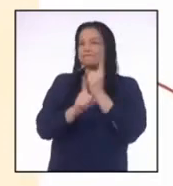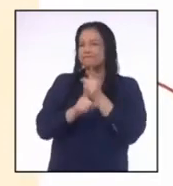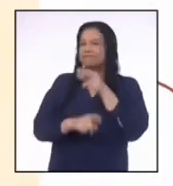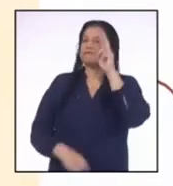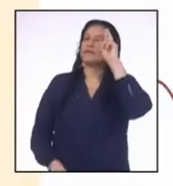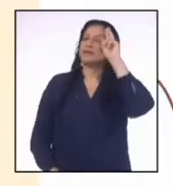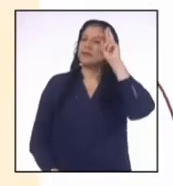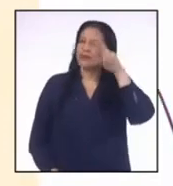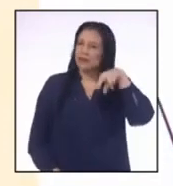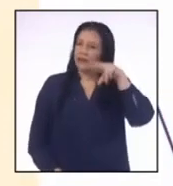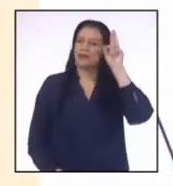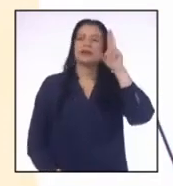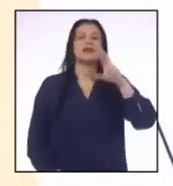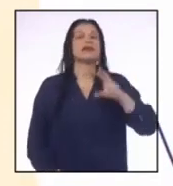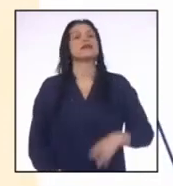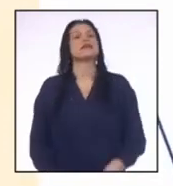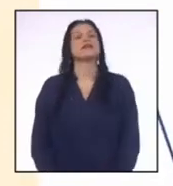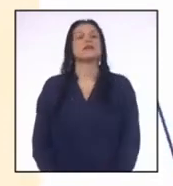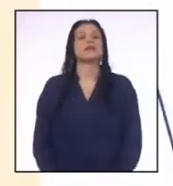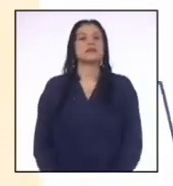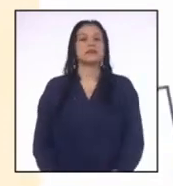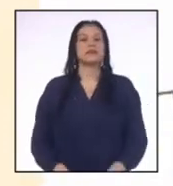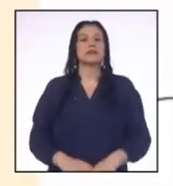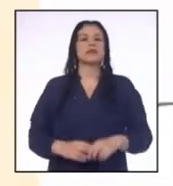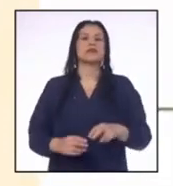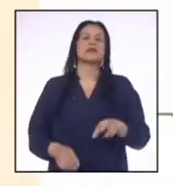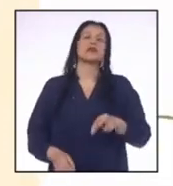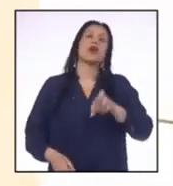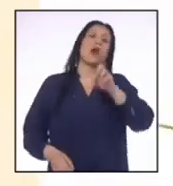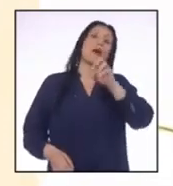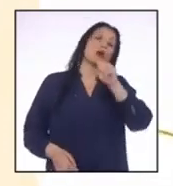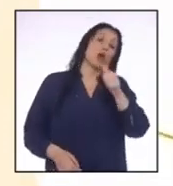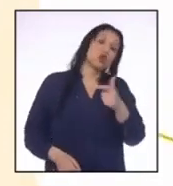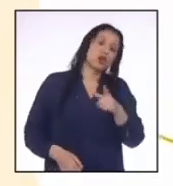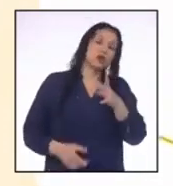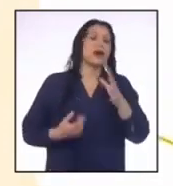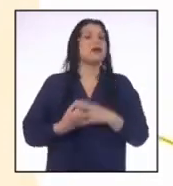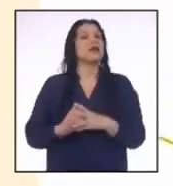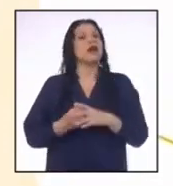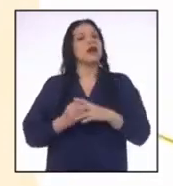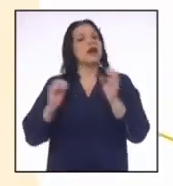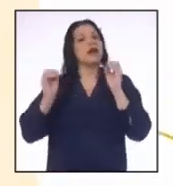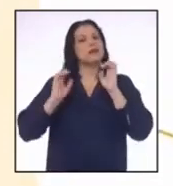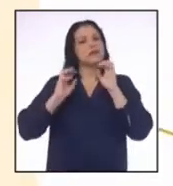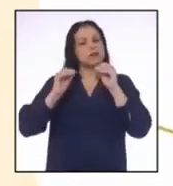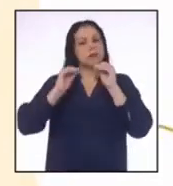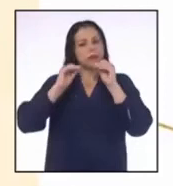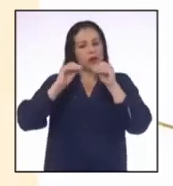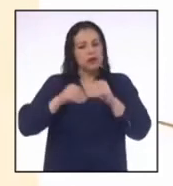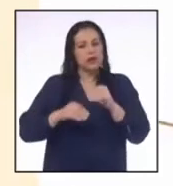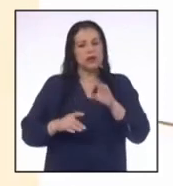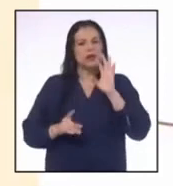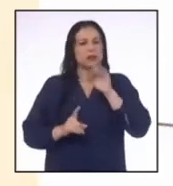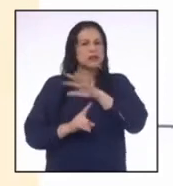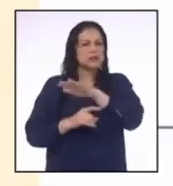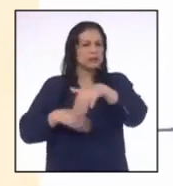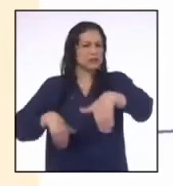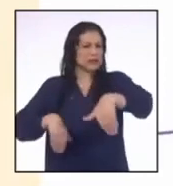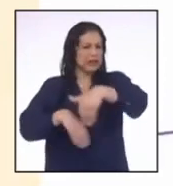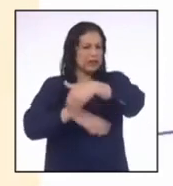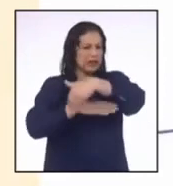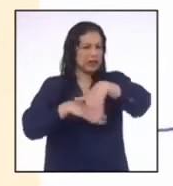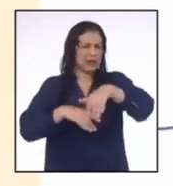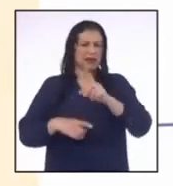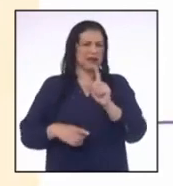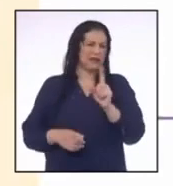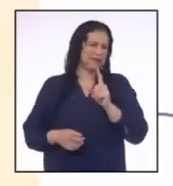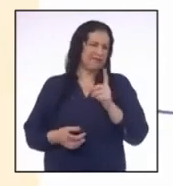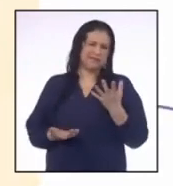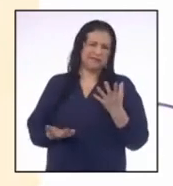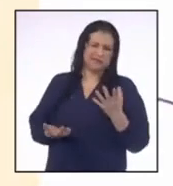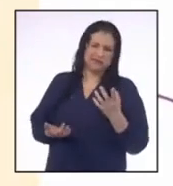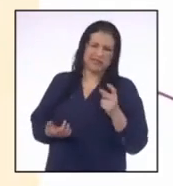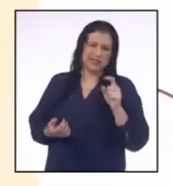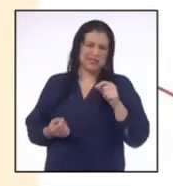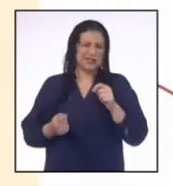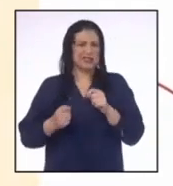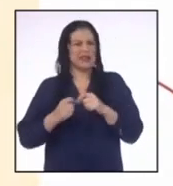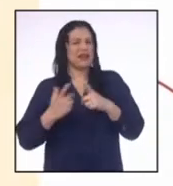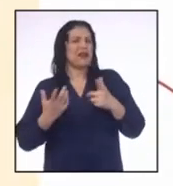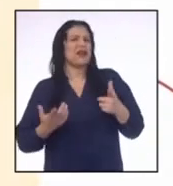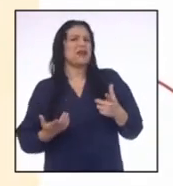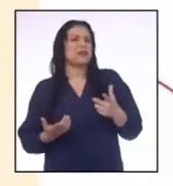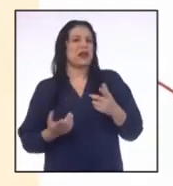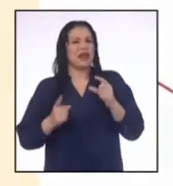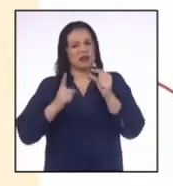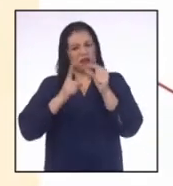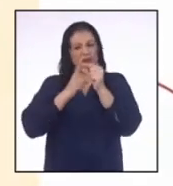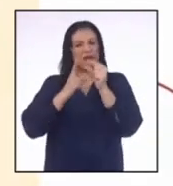Sí. Por otro lado, la expresión poner los desperdicios en la calle es innecesariamente larga, pues